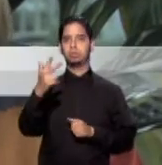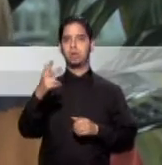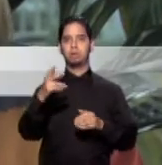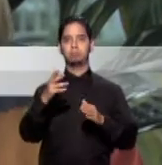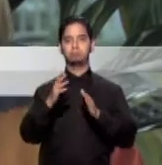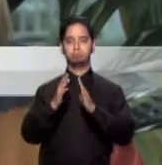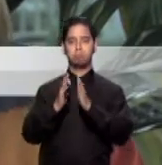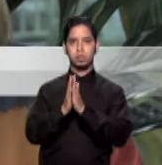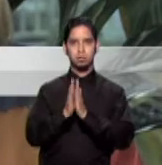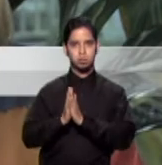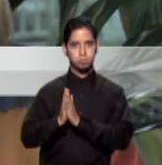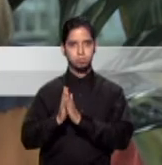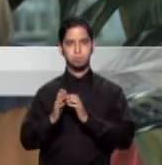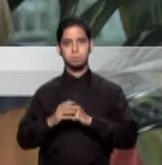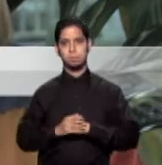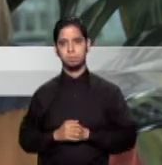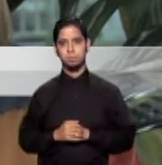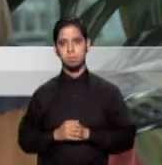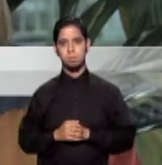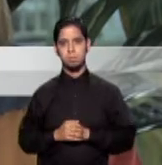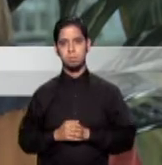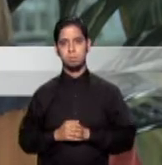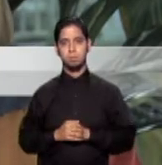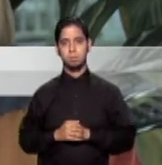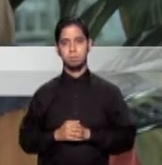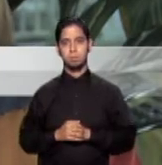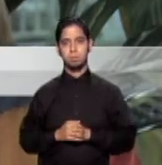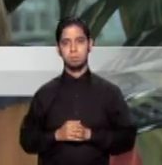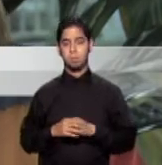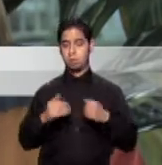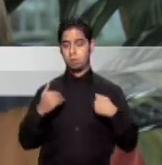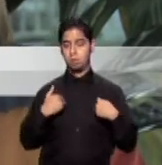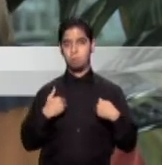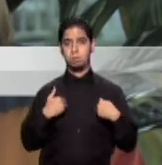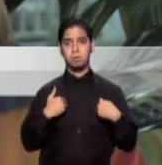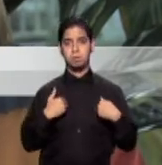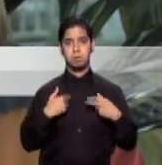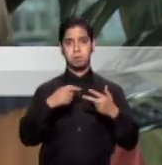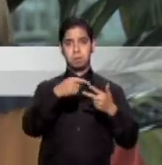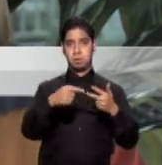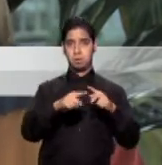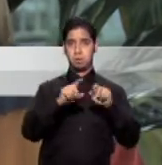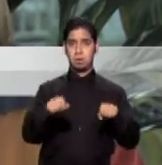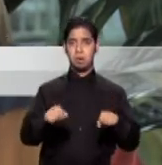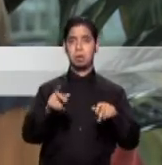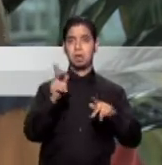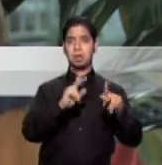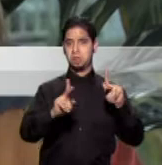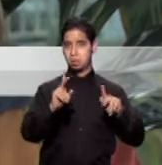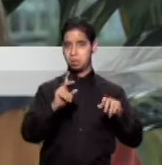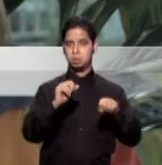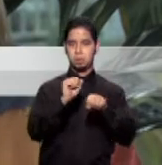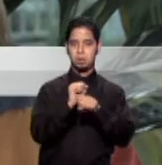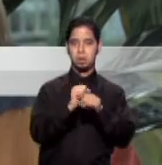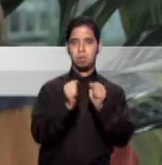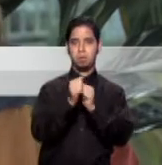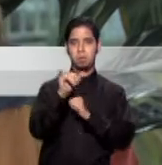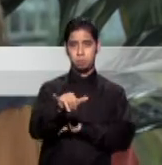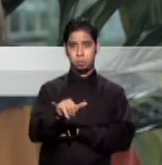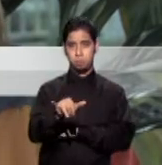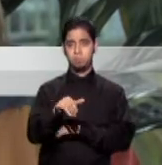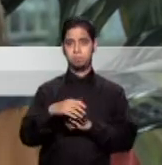entonces solicitudes para los manufactureros, solicitudes para los dispensarios. Eso es en cuanto al proceso,